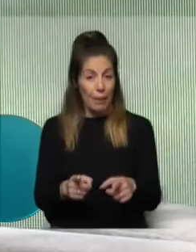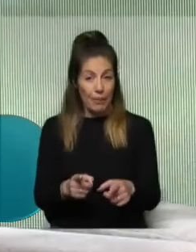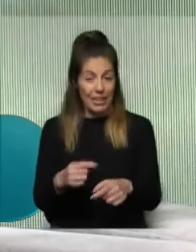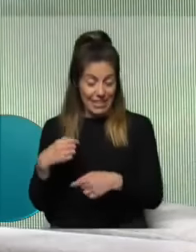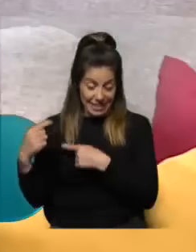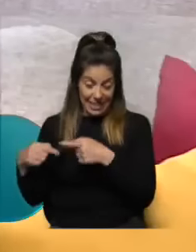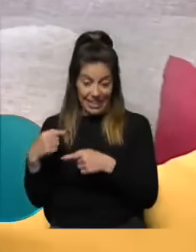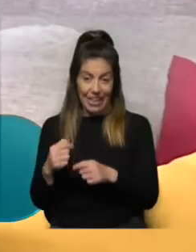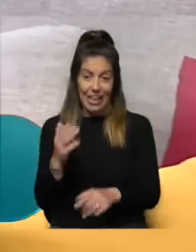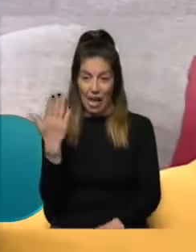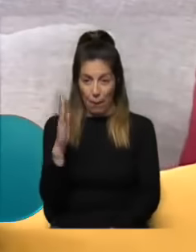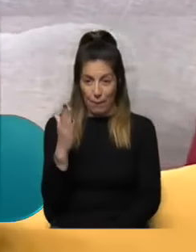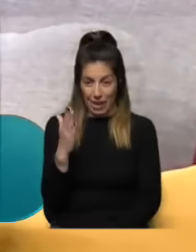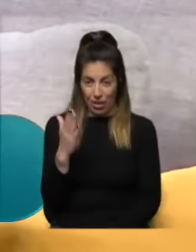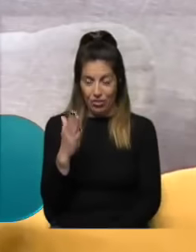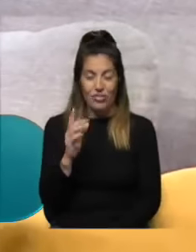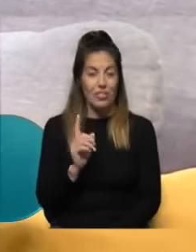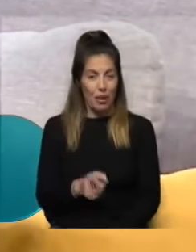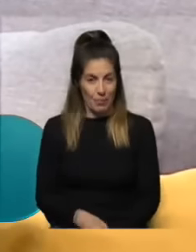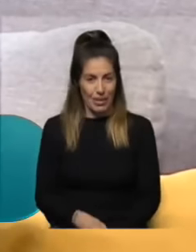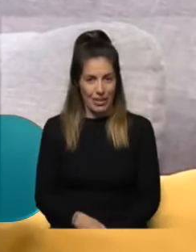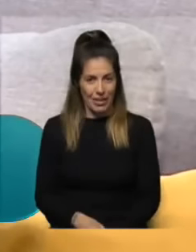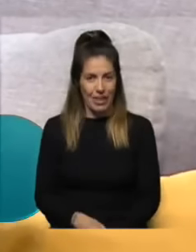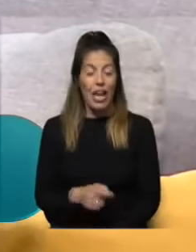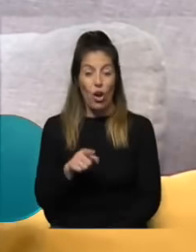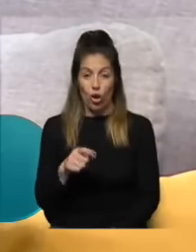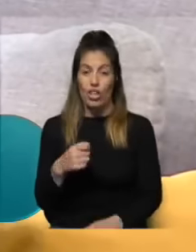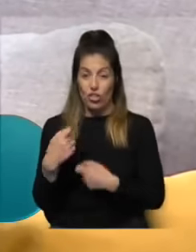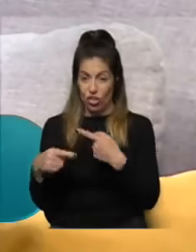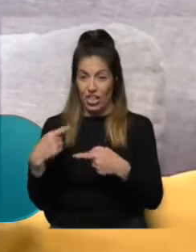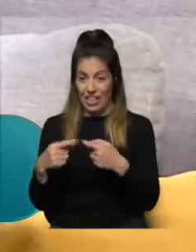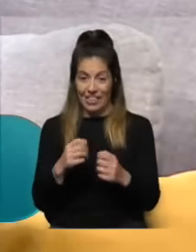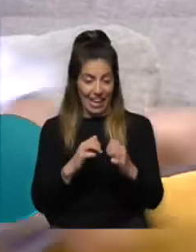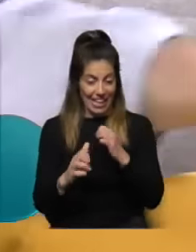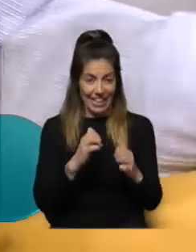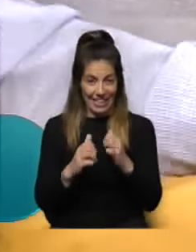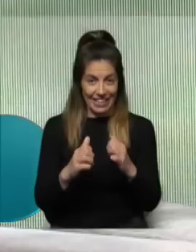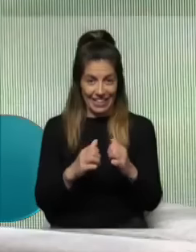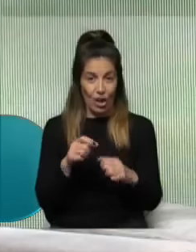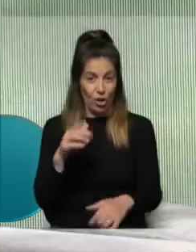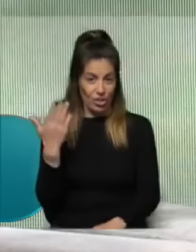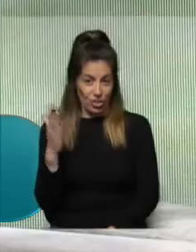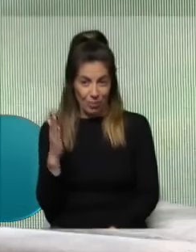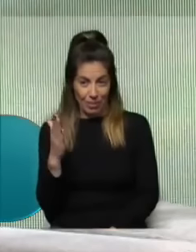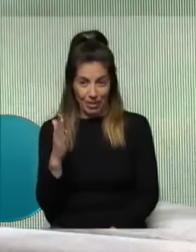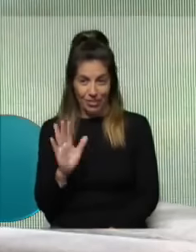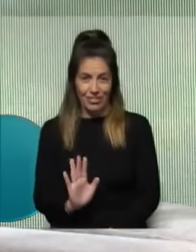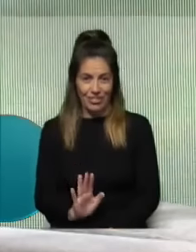heredan espejos. También se heredan espejos. Se le da energía con esos espejos. Punto suspensivo. Estamos ahí, Flor.